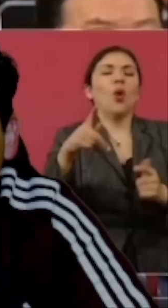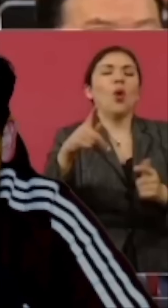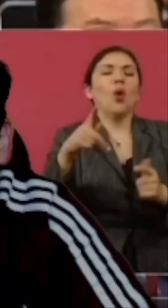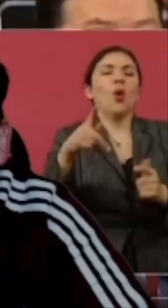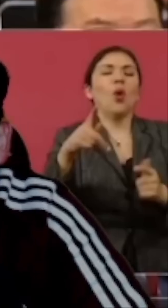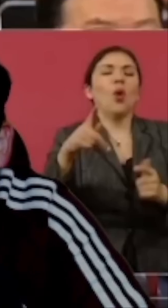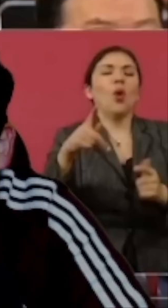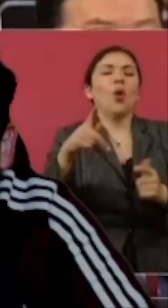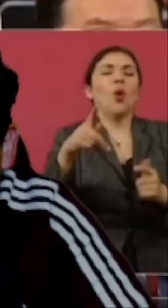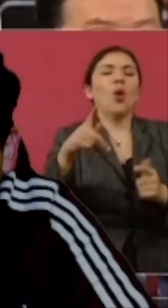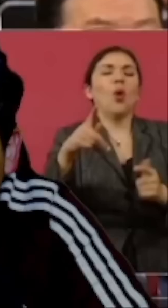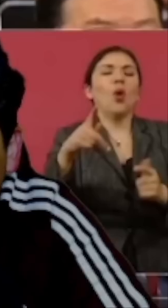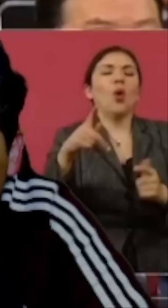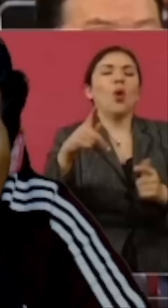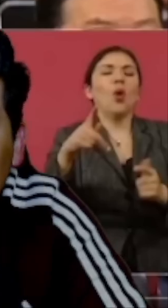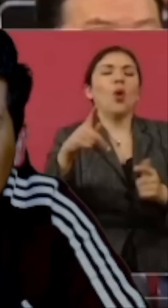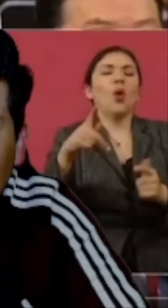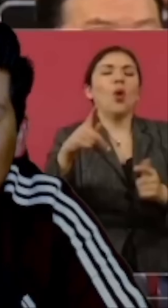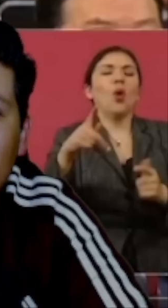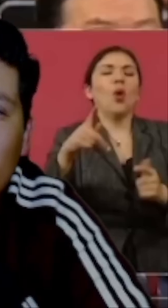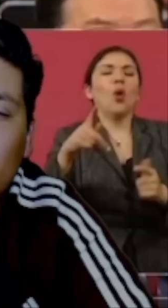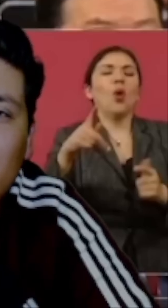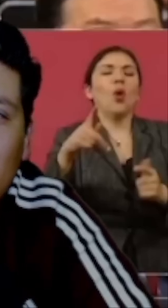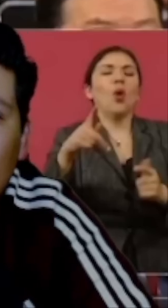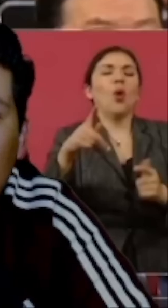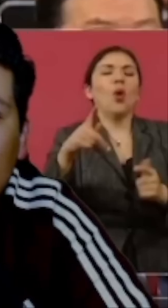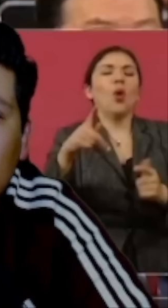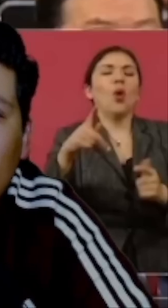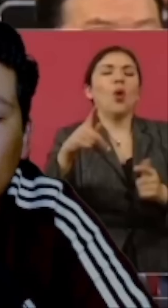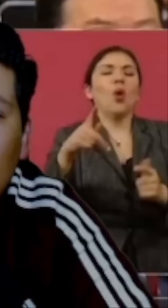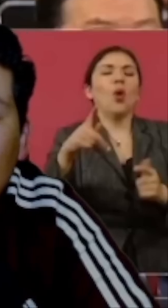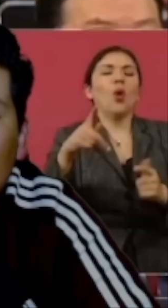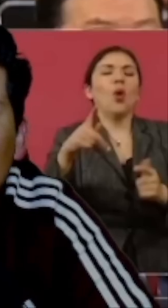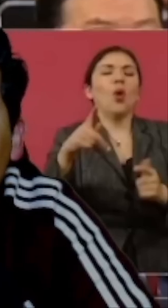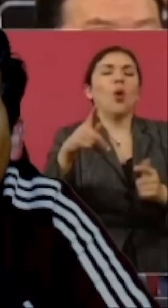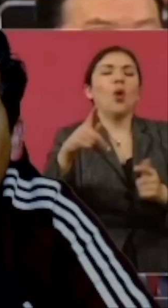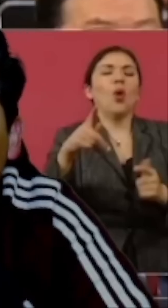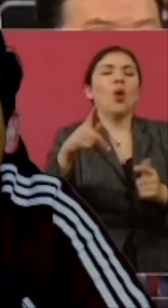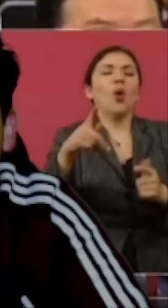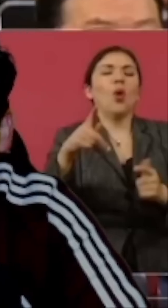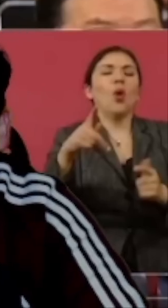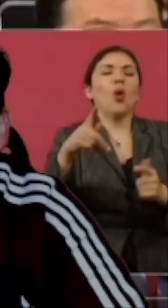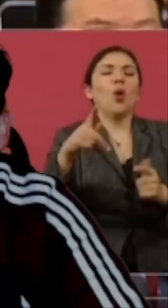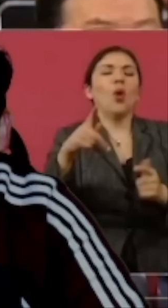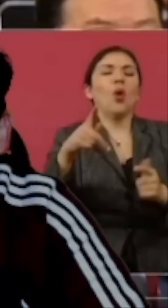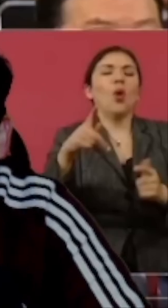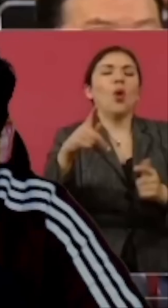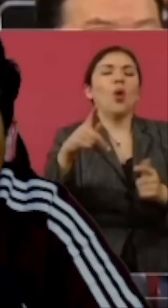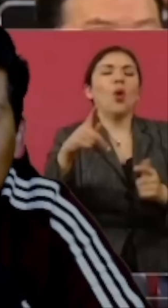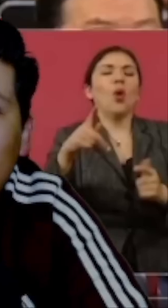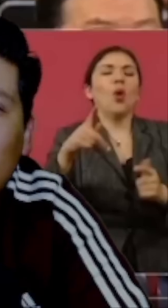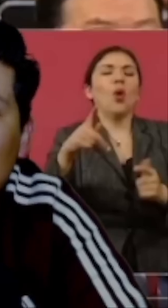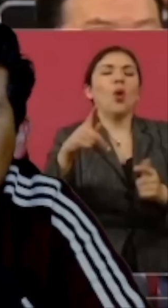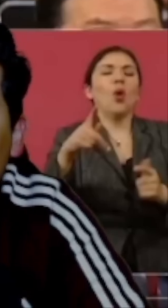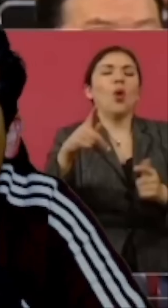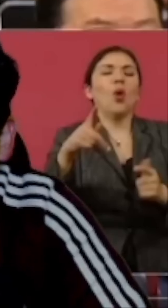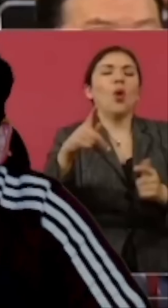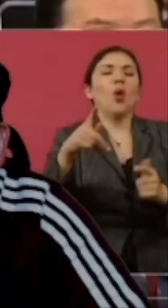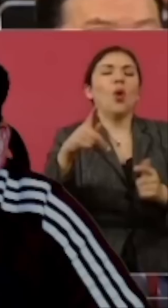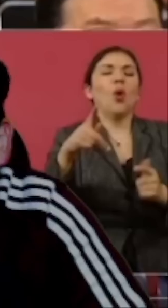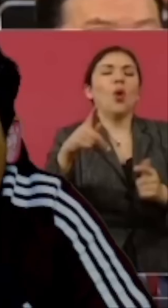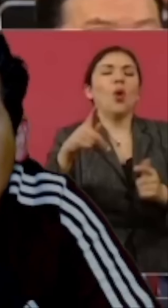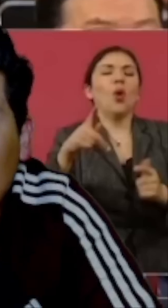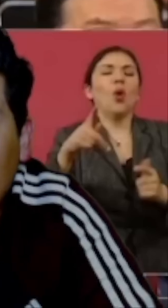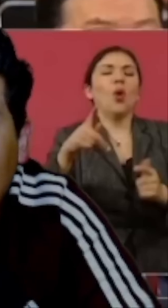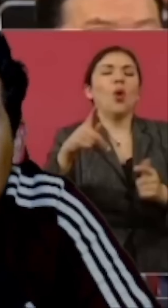blanquito, y estoy seguro que muchos también de los que se manifestaron nunca han acudido a tribunales o han tenido un